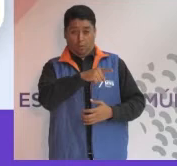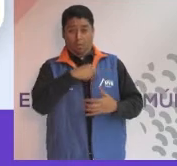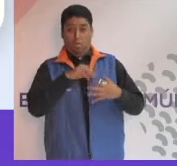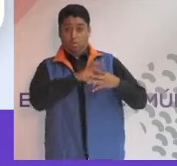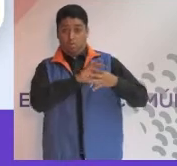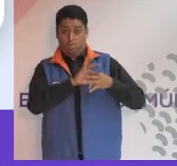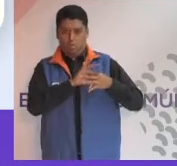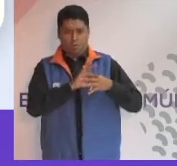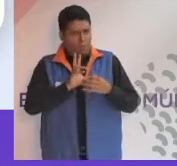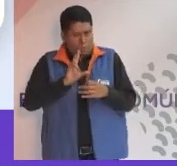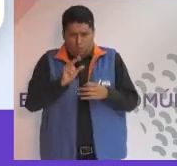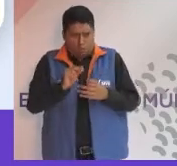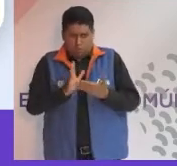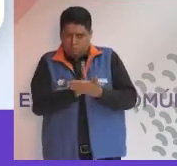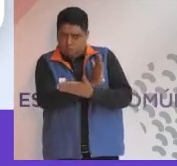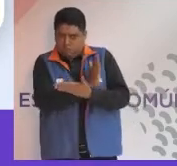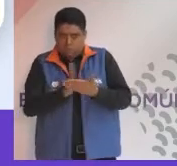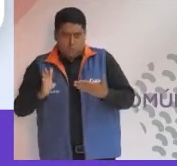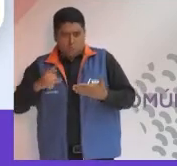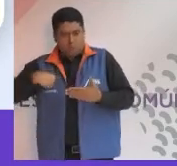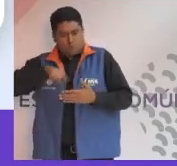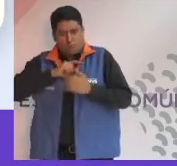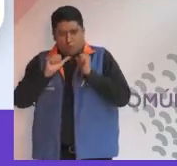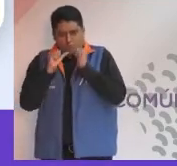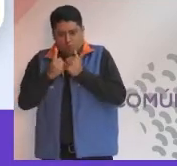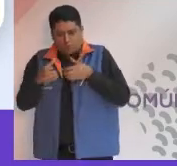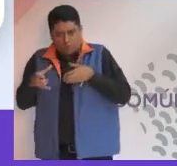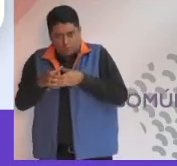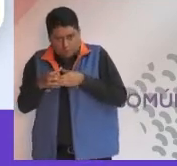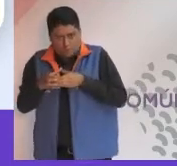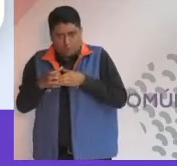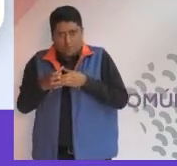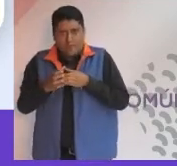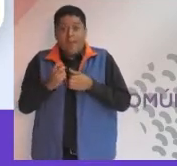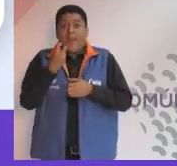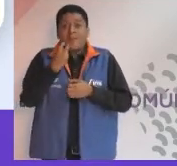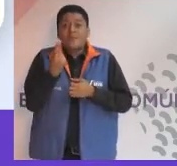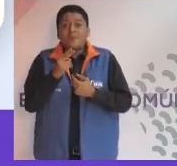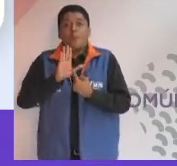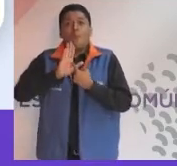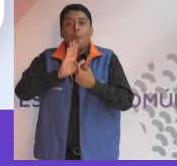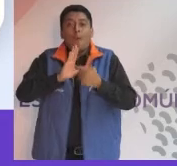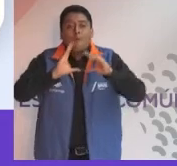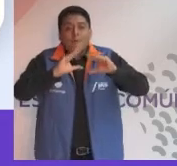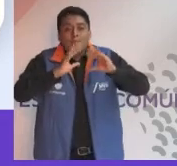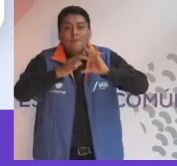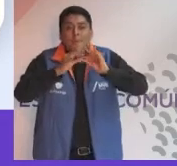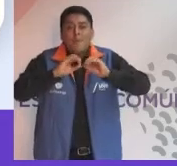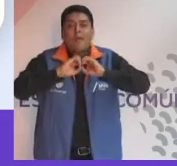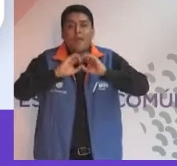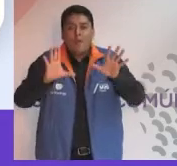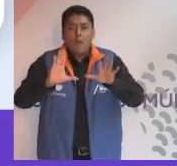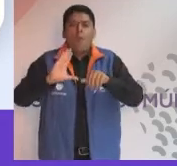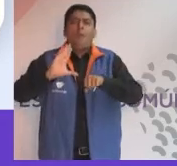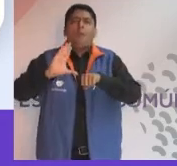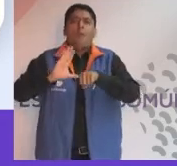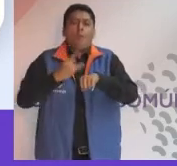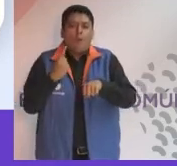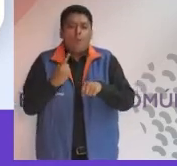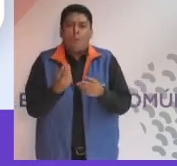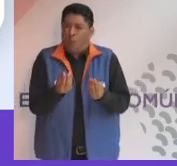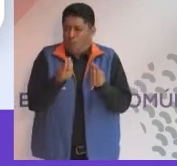que deriva mucho de nuestra educación cívica y de lo que entendemos o nos han enseñado sobre